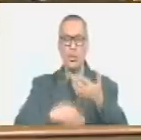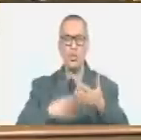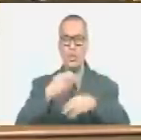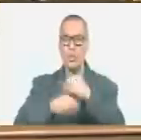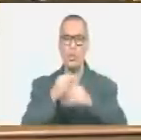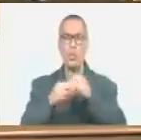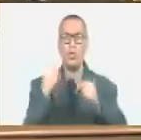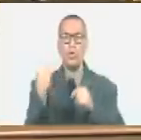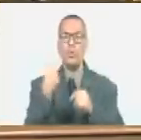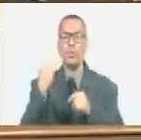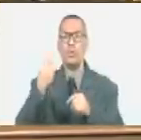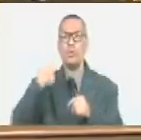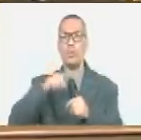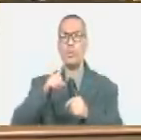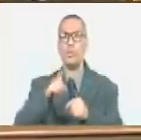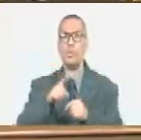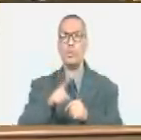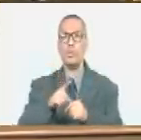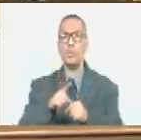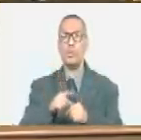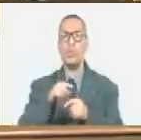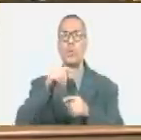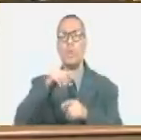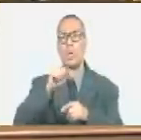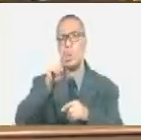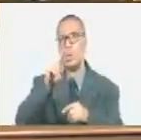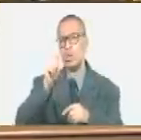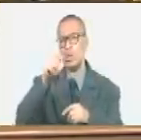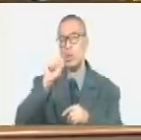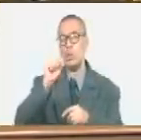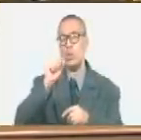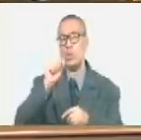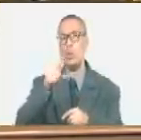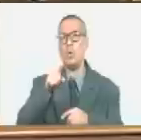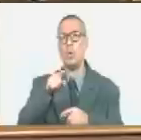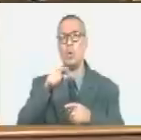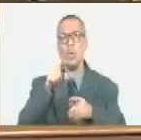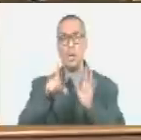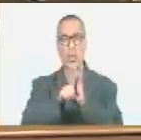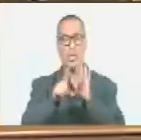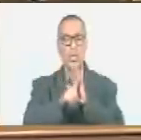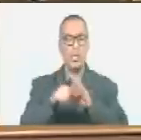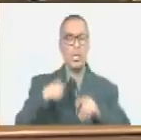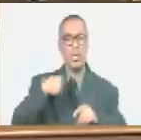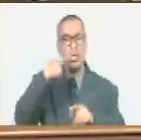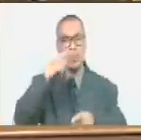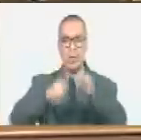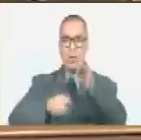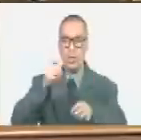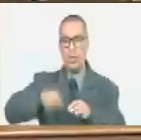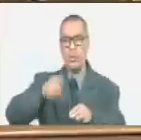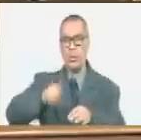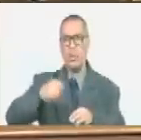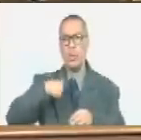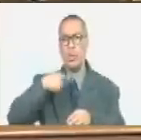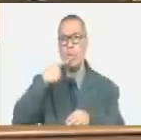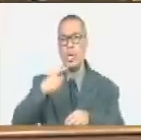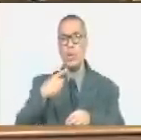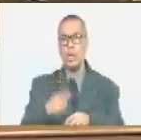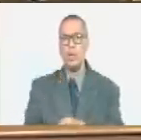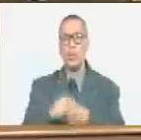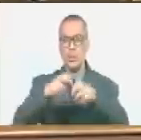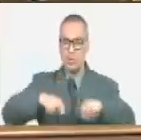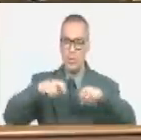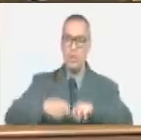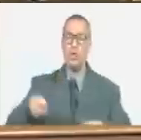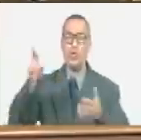procederá solamente cuando los autos de mera sustanciación, a fin de que el tribunal que los dictó examine nuevamente